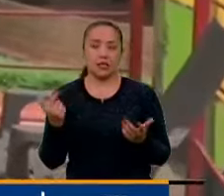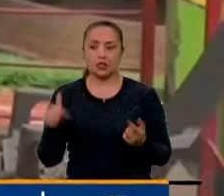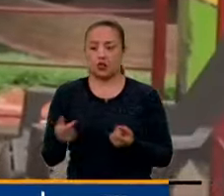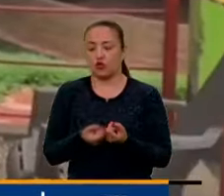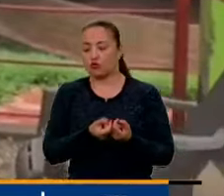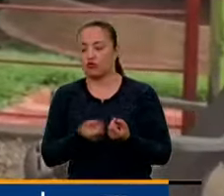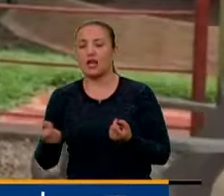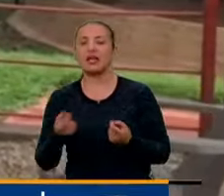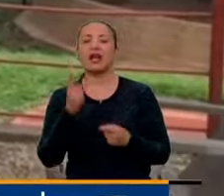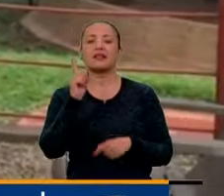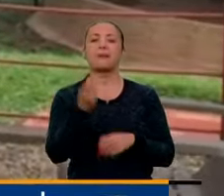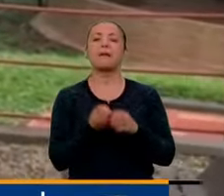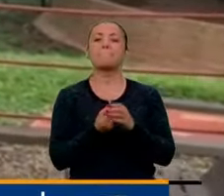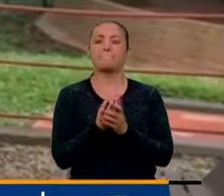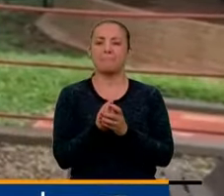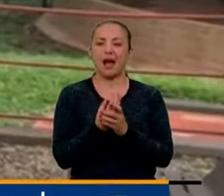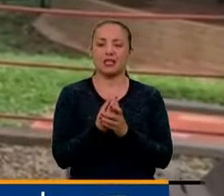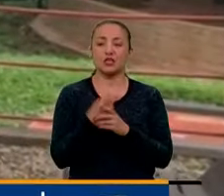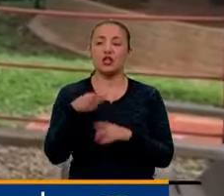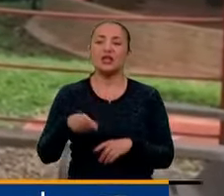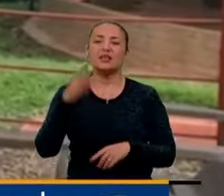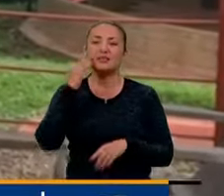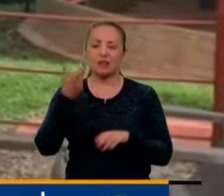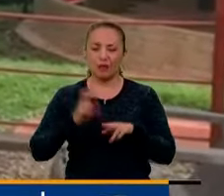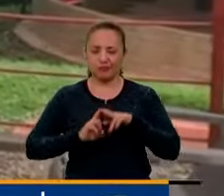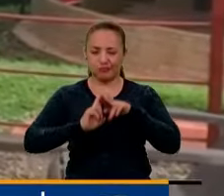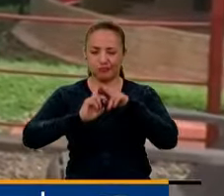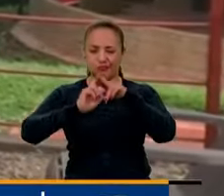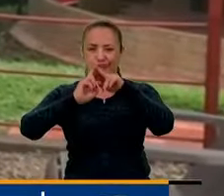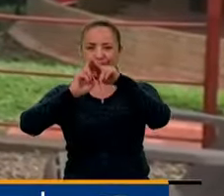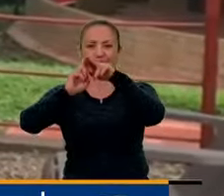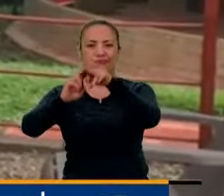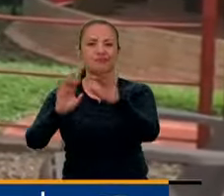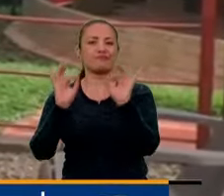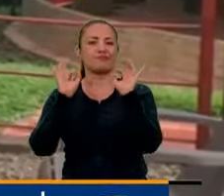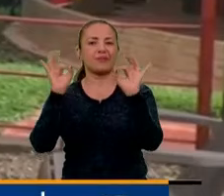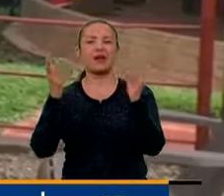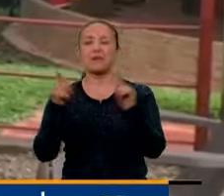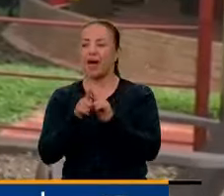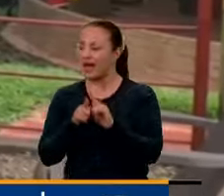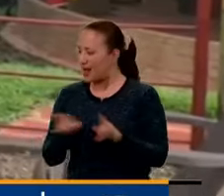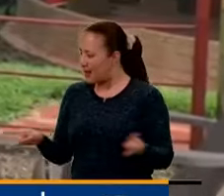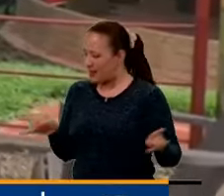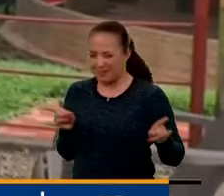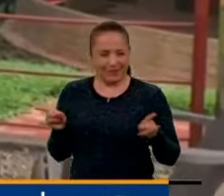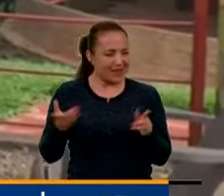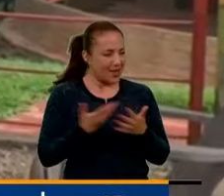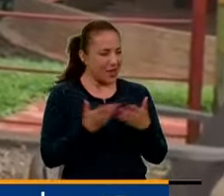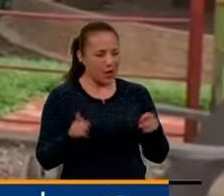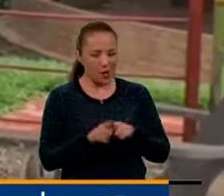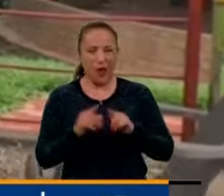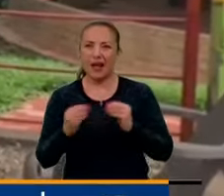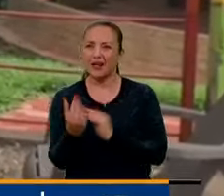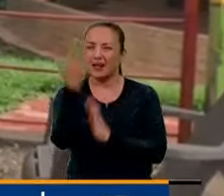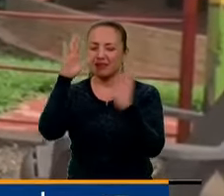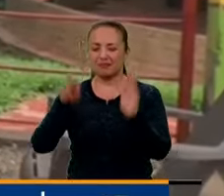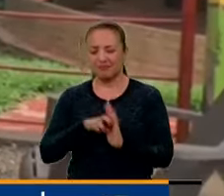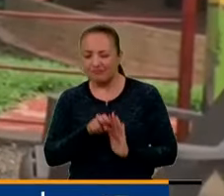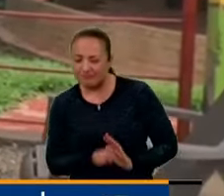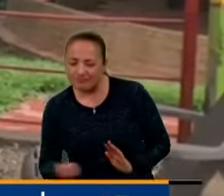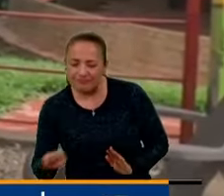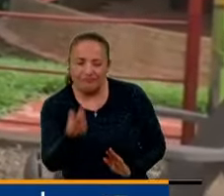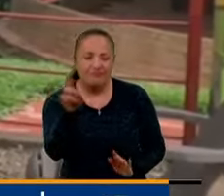de Pasto y la experiencia en el teleférico, maravillosa, poder conectarse con la naturaleza, caminar por el sendero,